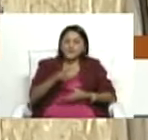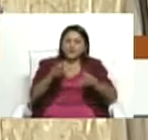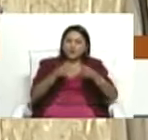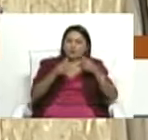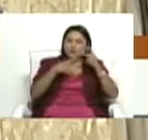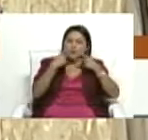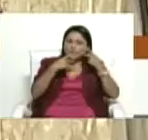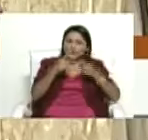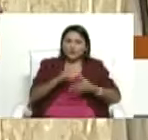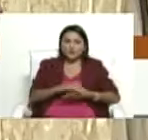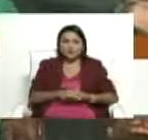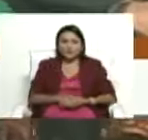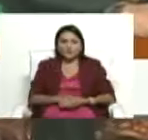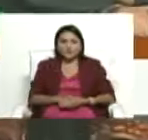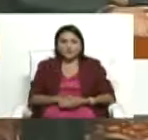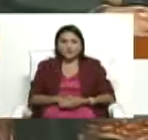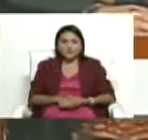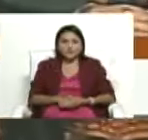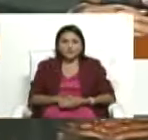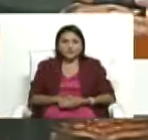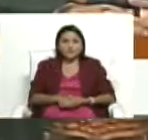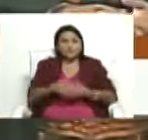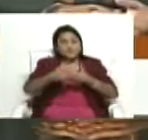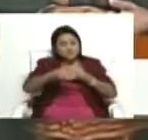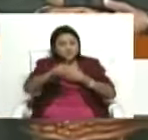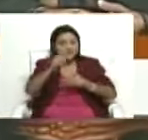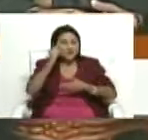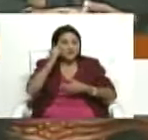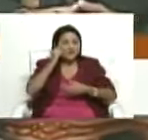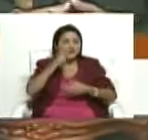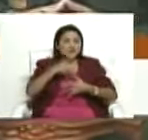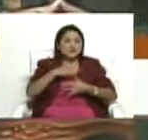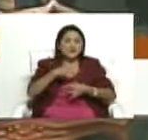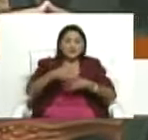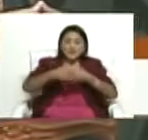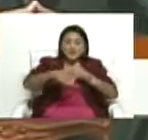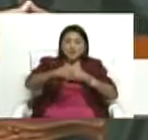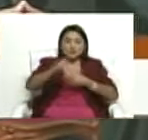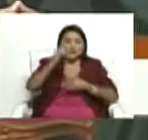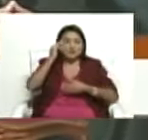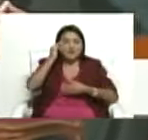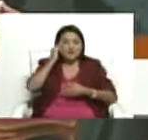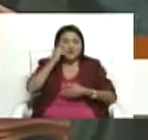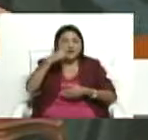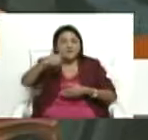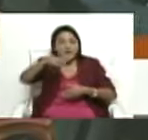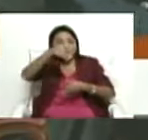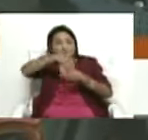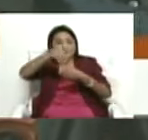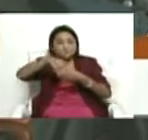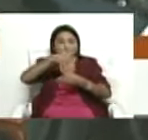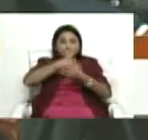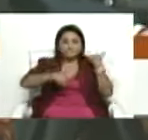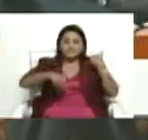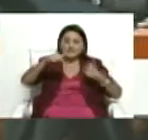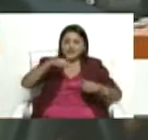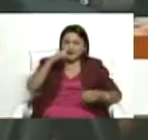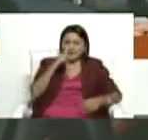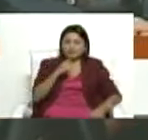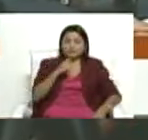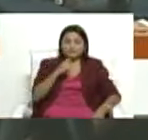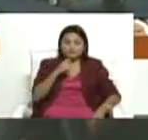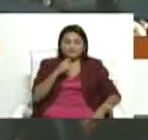políticos. Vienen días interesantes. Habrá una elección presidencial en el año